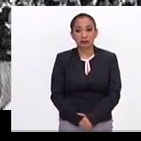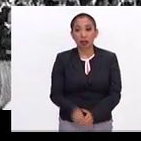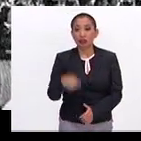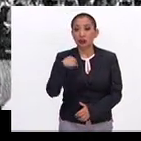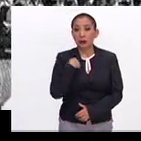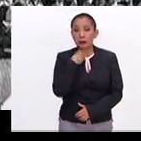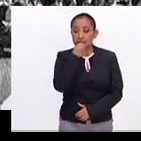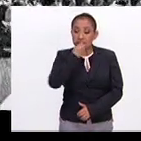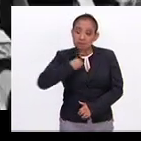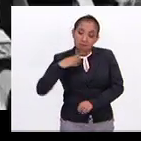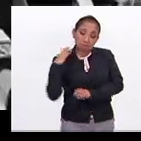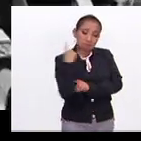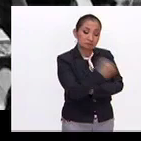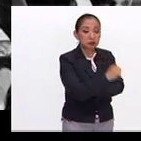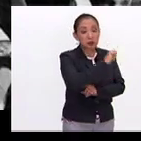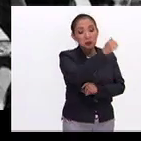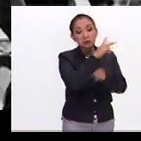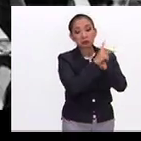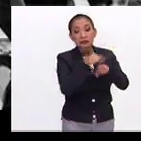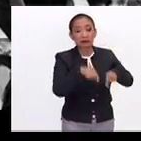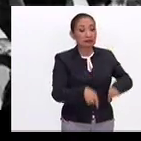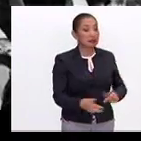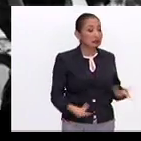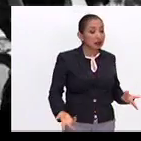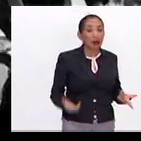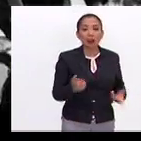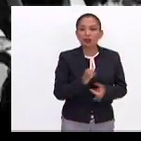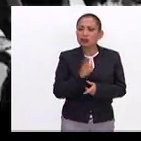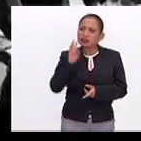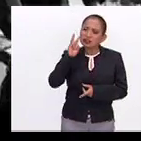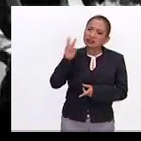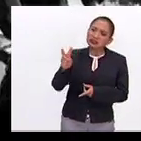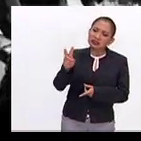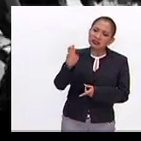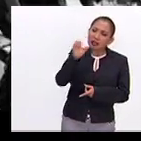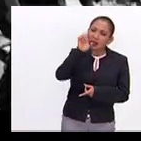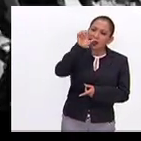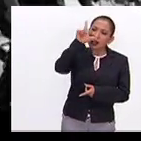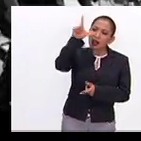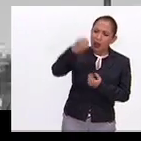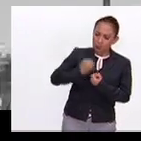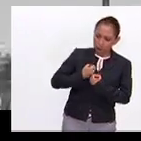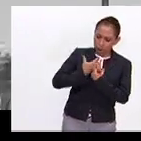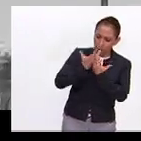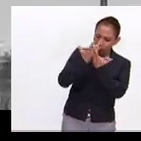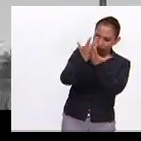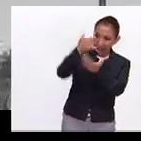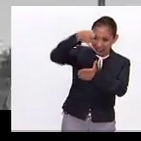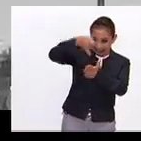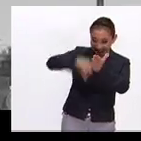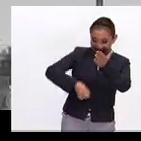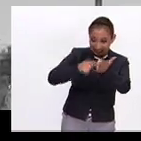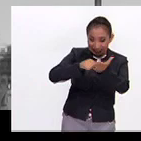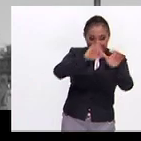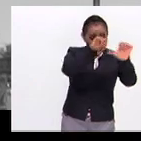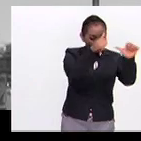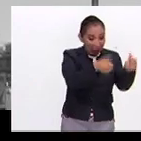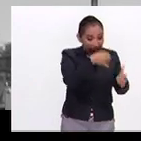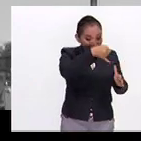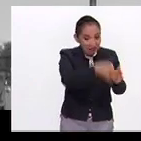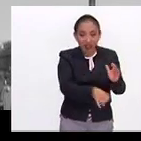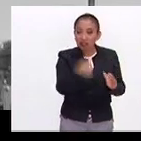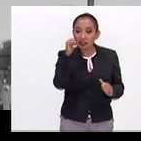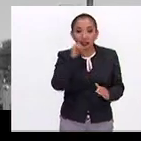Soy un exiliado. Entonces podemos ver que el espíritu de la poesía y el arte